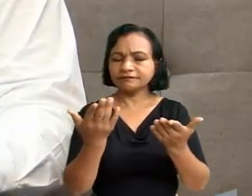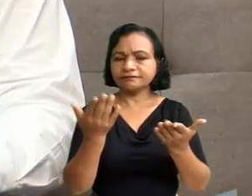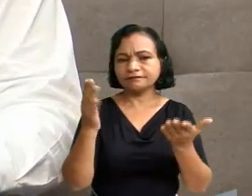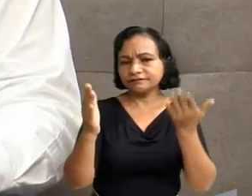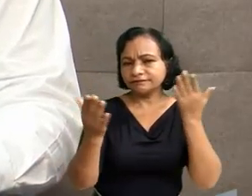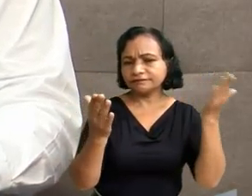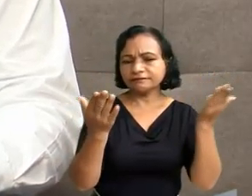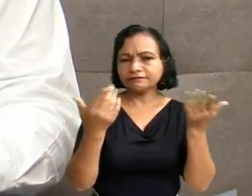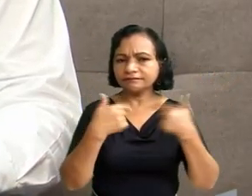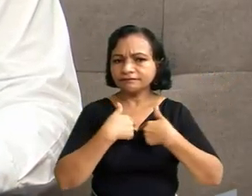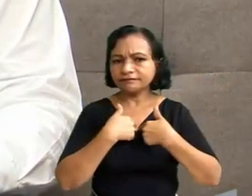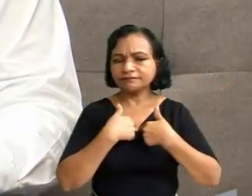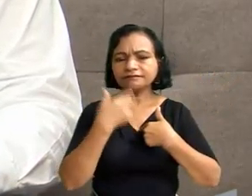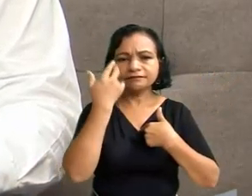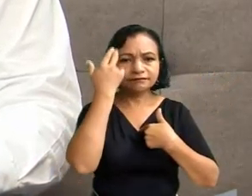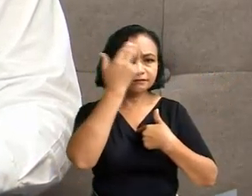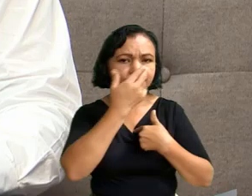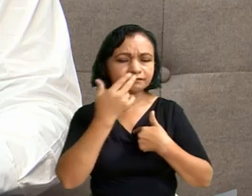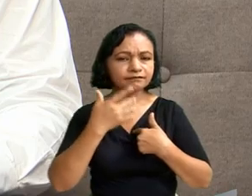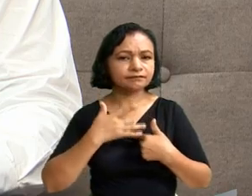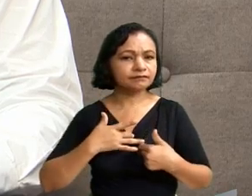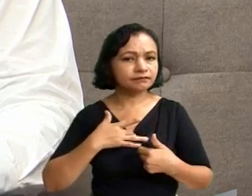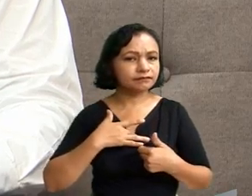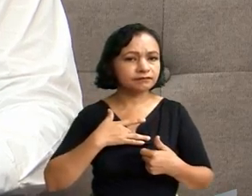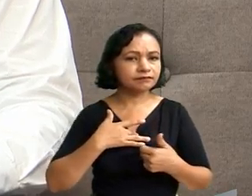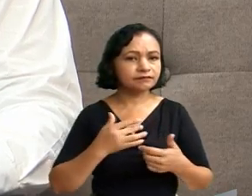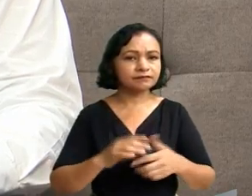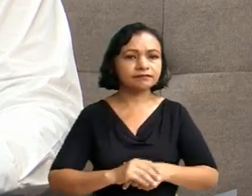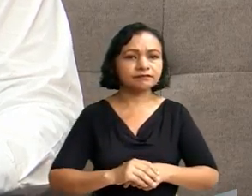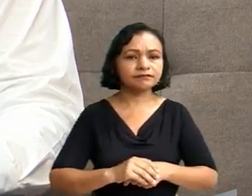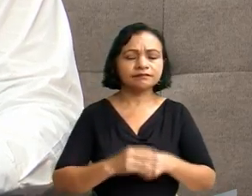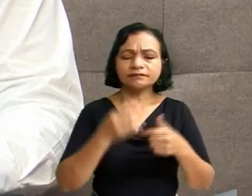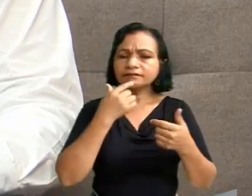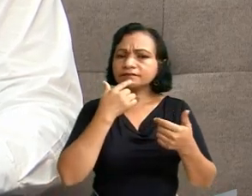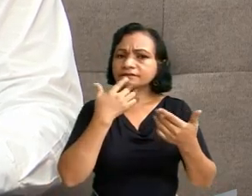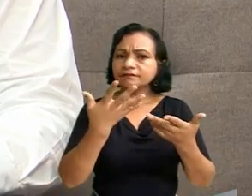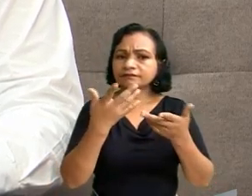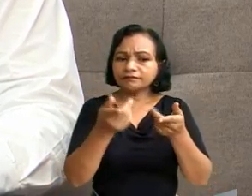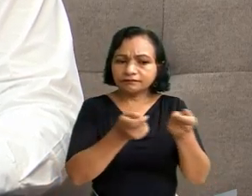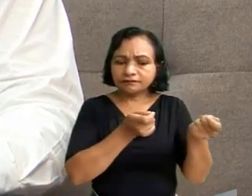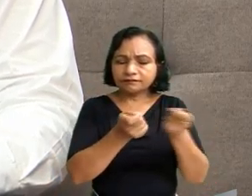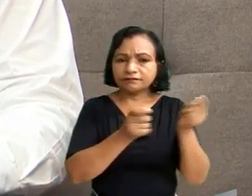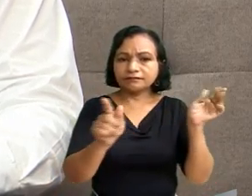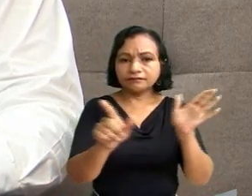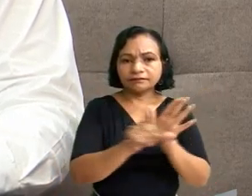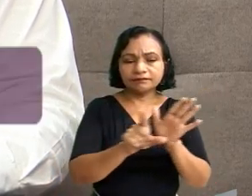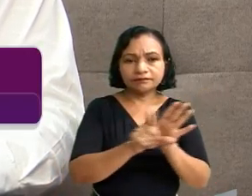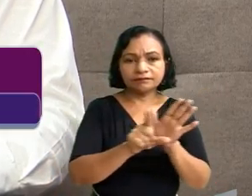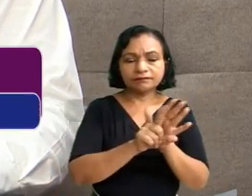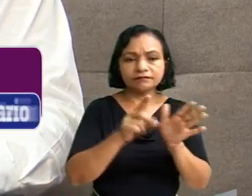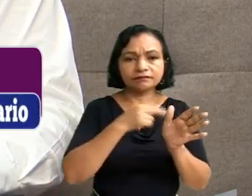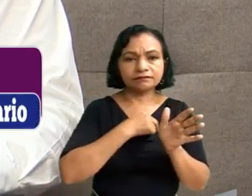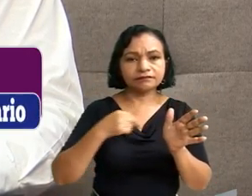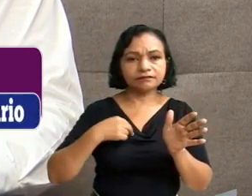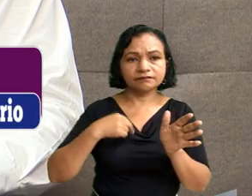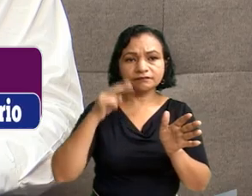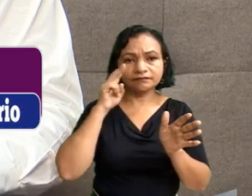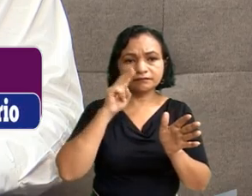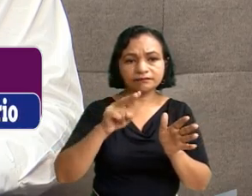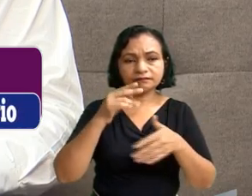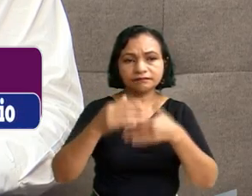inocente pero quiero hacerla necesitamos hacerla porque se trata de manipular esta ley tratando de hacerla ver como un